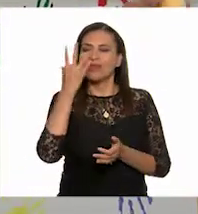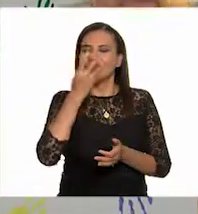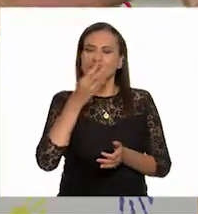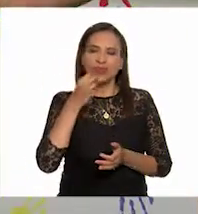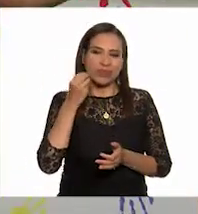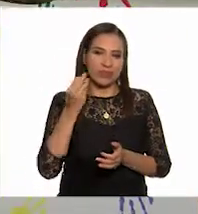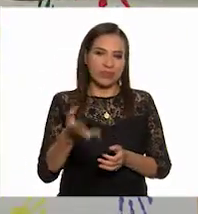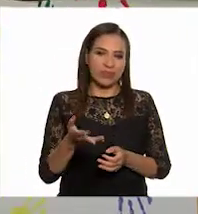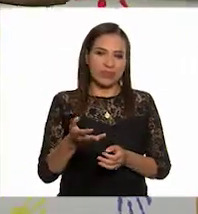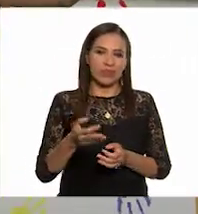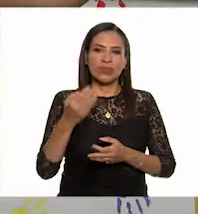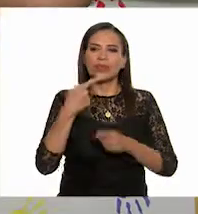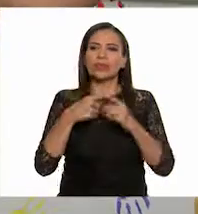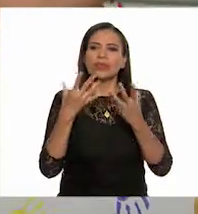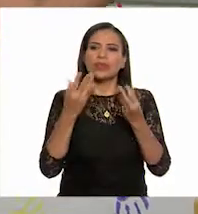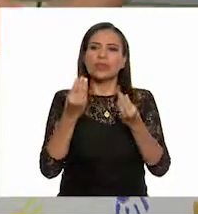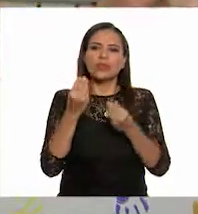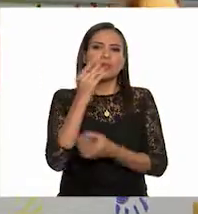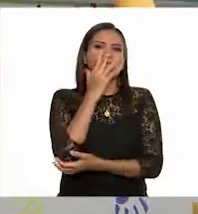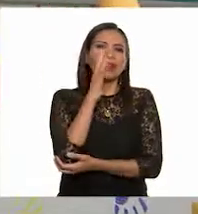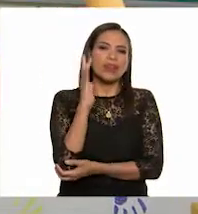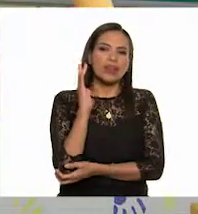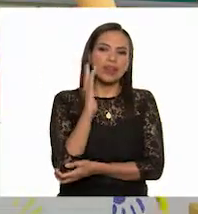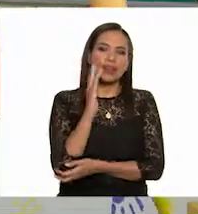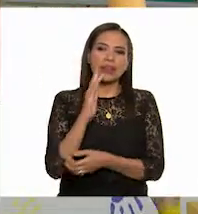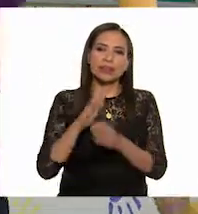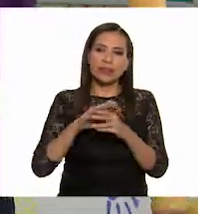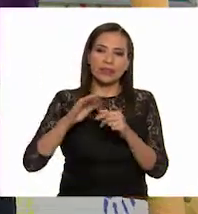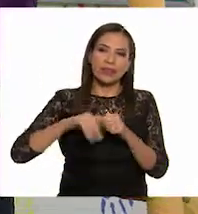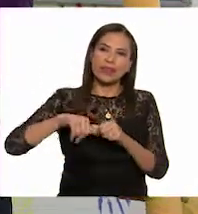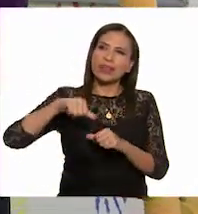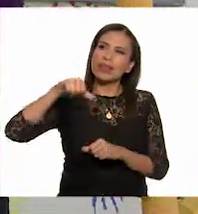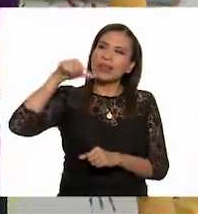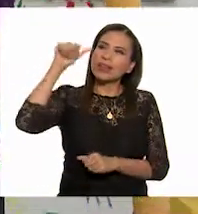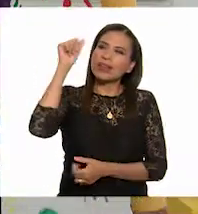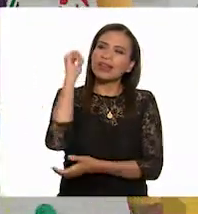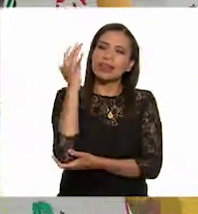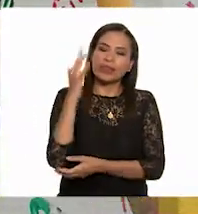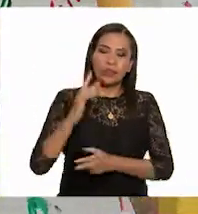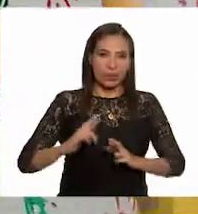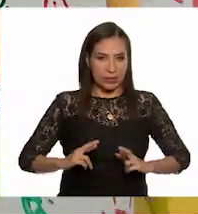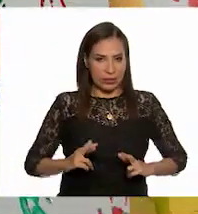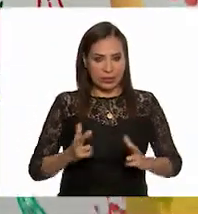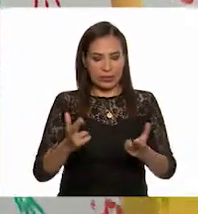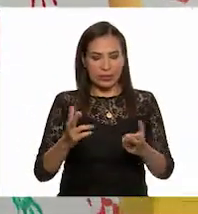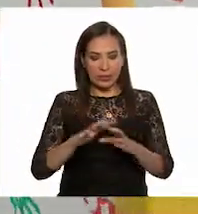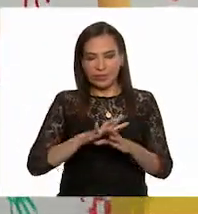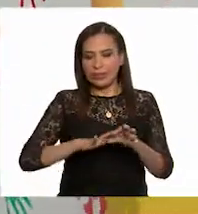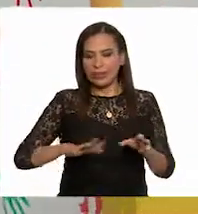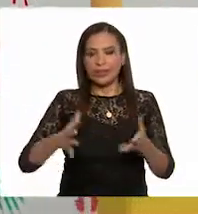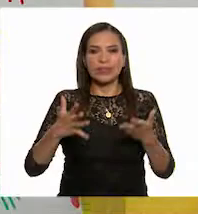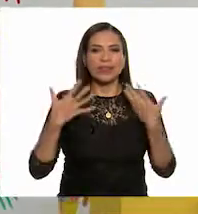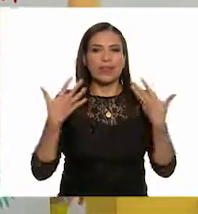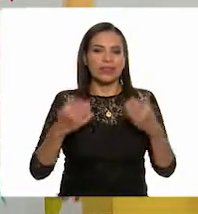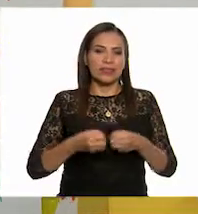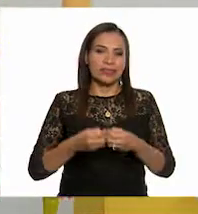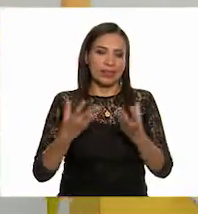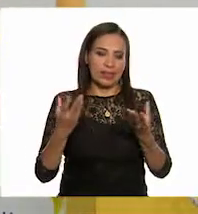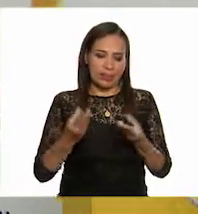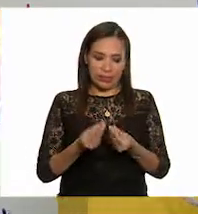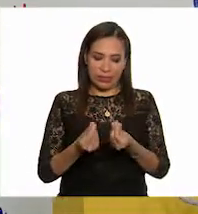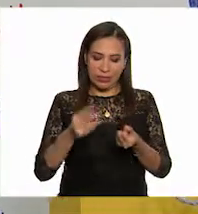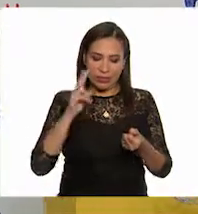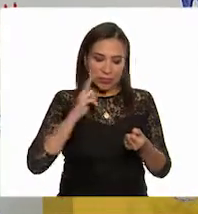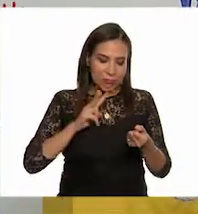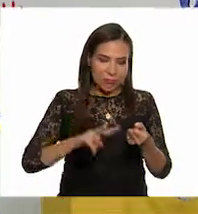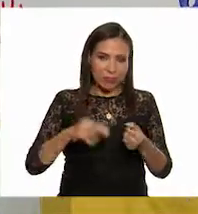bonito? Entre tantos árboles tan altos, en un río tan fresco y claro,